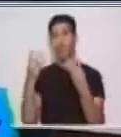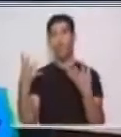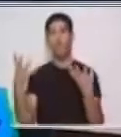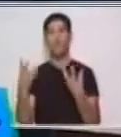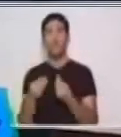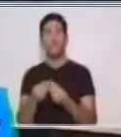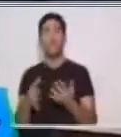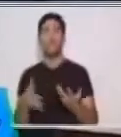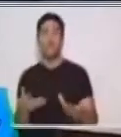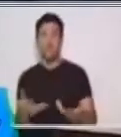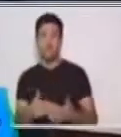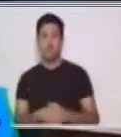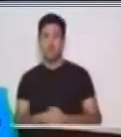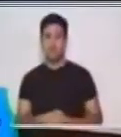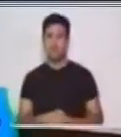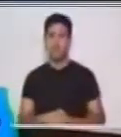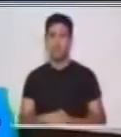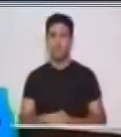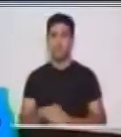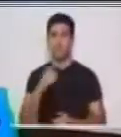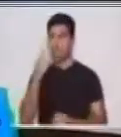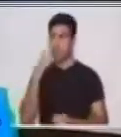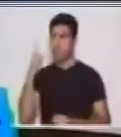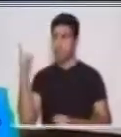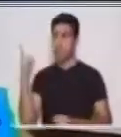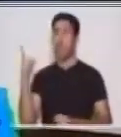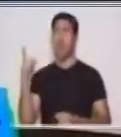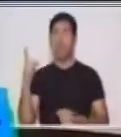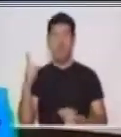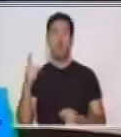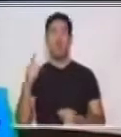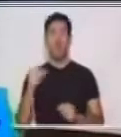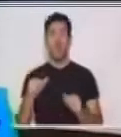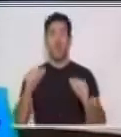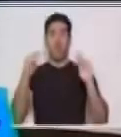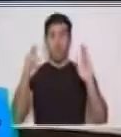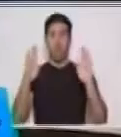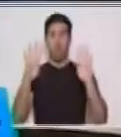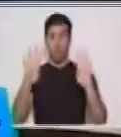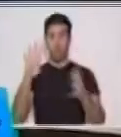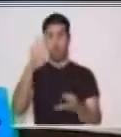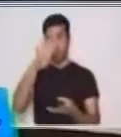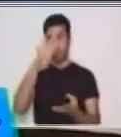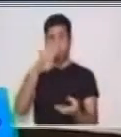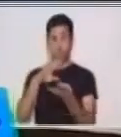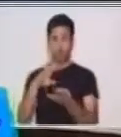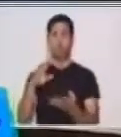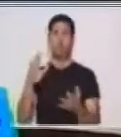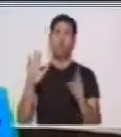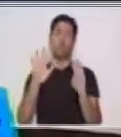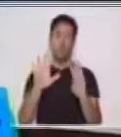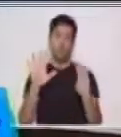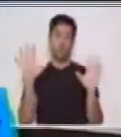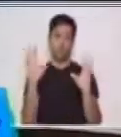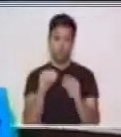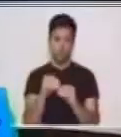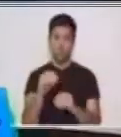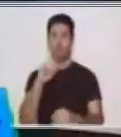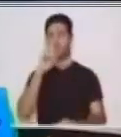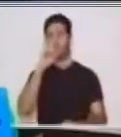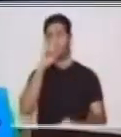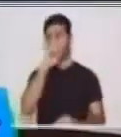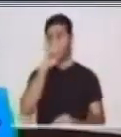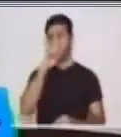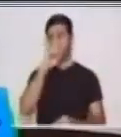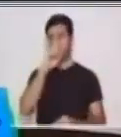Muy bien. Si arriba hay 4, lógicamente abajo hay otras 4, entonces 4 más 4 hay 8 vértices.